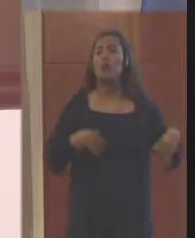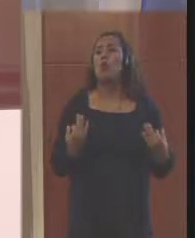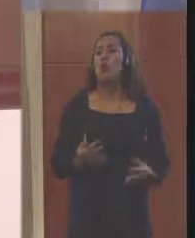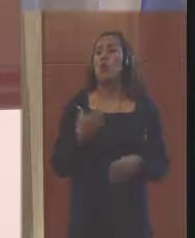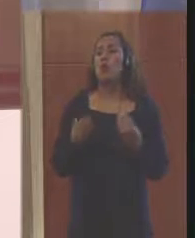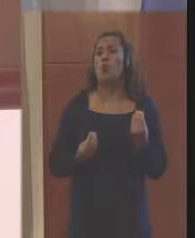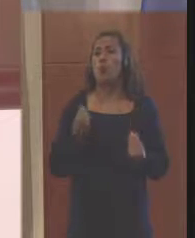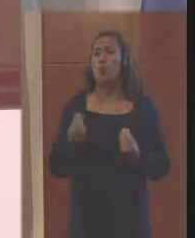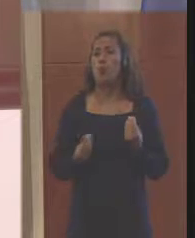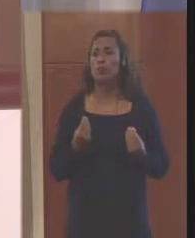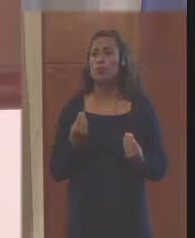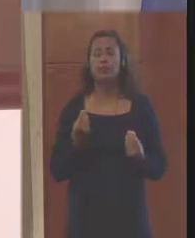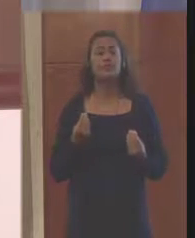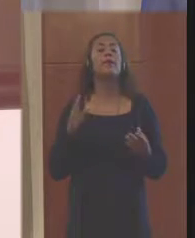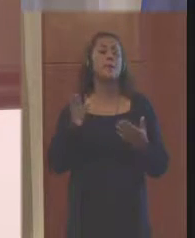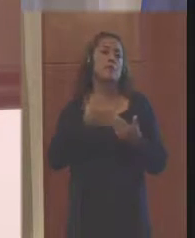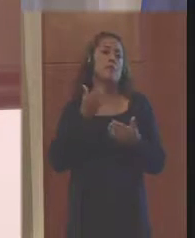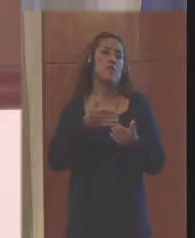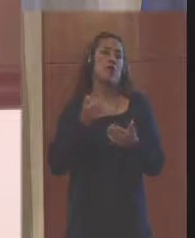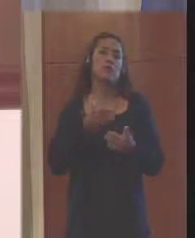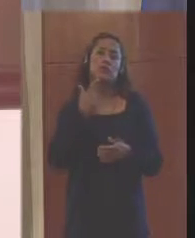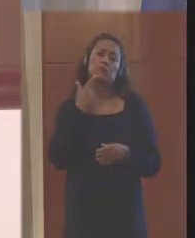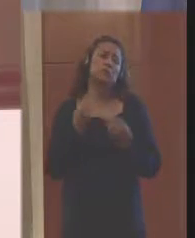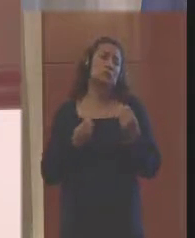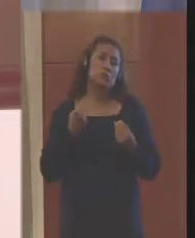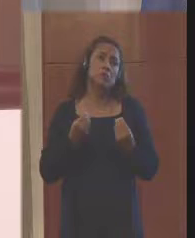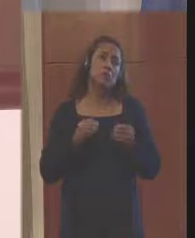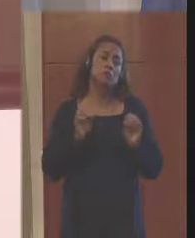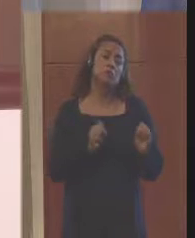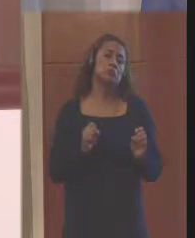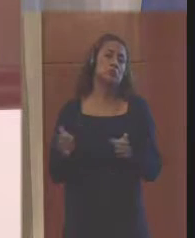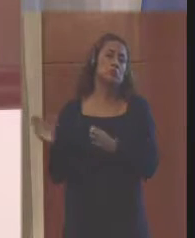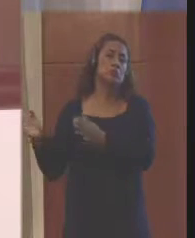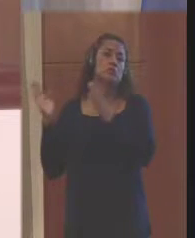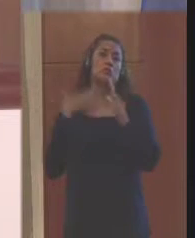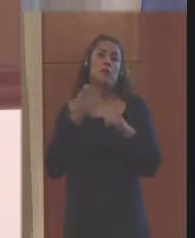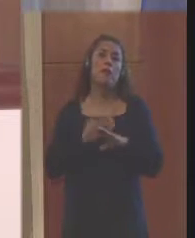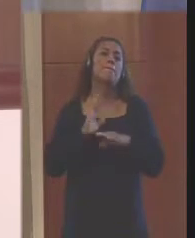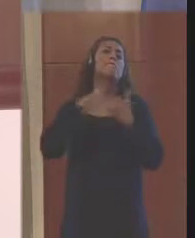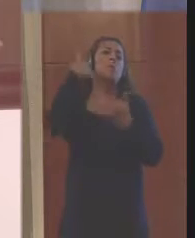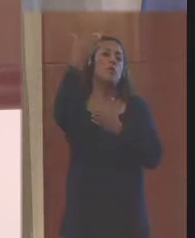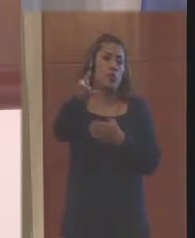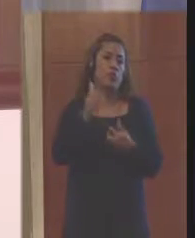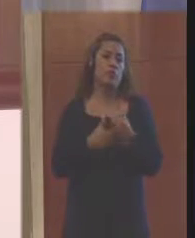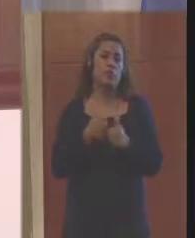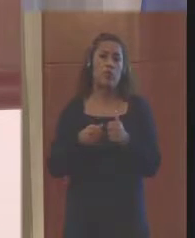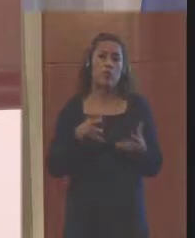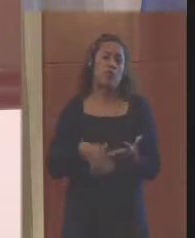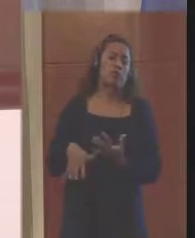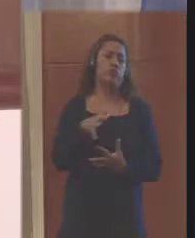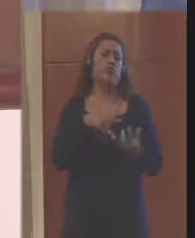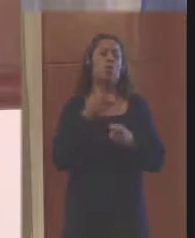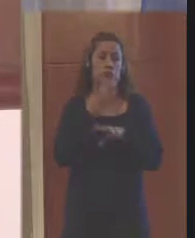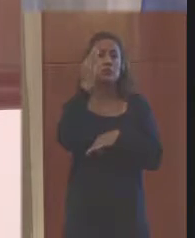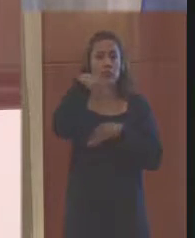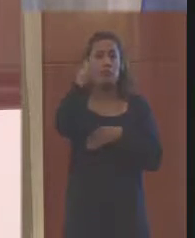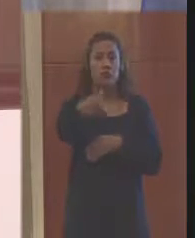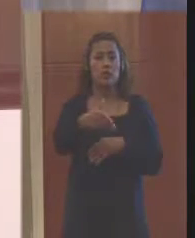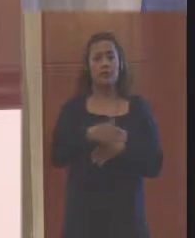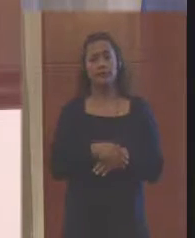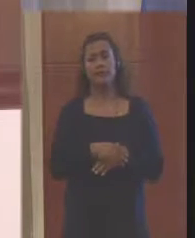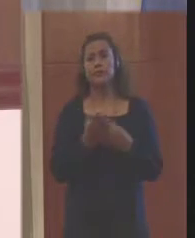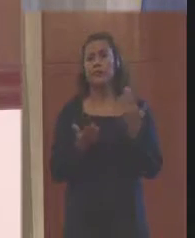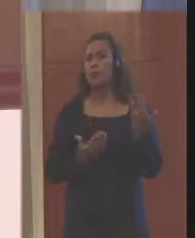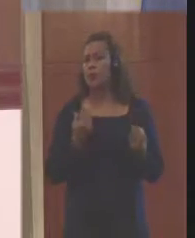gobiernos pueden tomarse, es más fácil pensar que van a tomar medidas posterior al evento, o sea, después que ocurra un desastre.